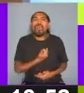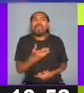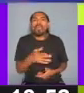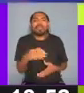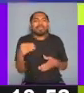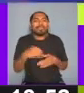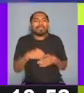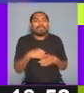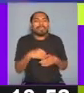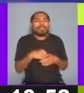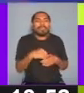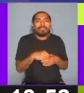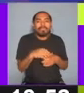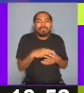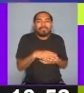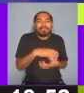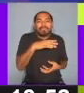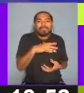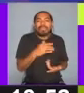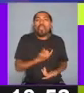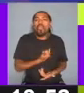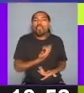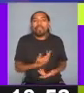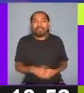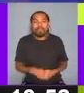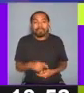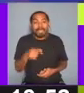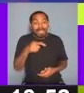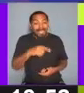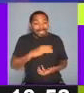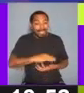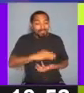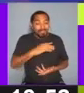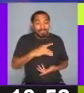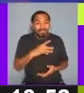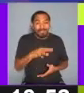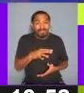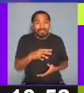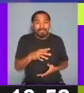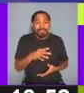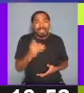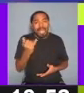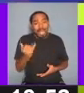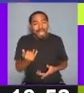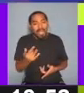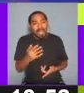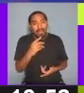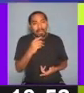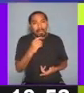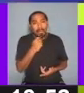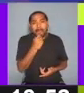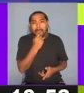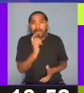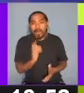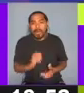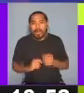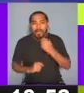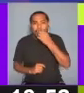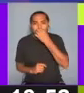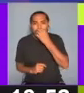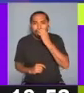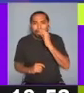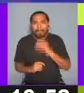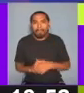pago a cuenta es como una percepción que se lo toma el contribuyente. Si tiene que pagar, por ejemplo, habitualmente por